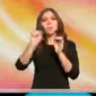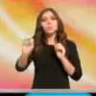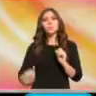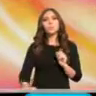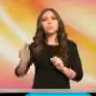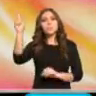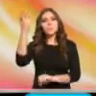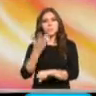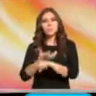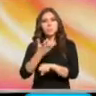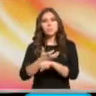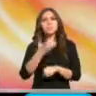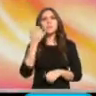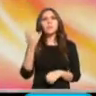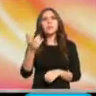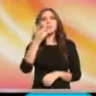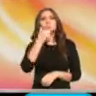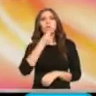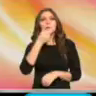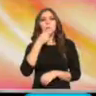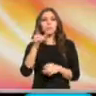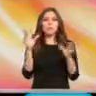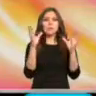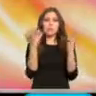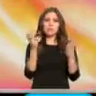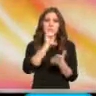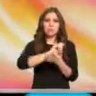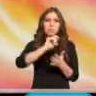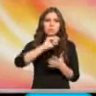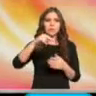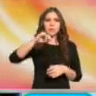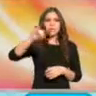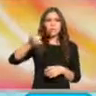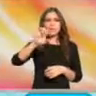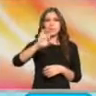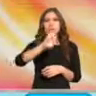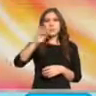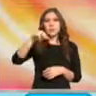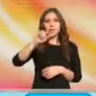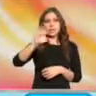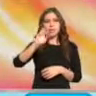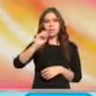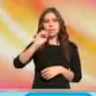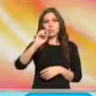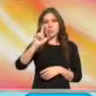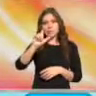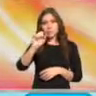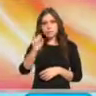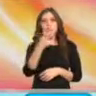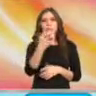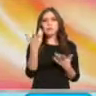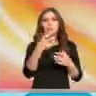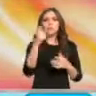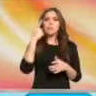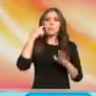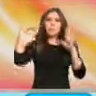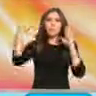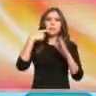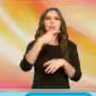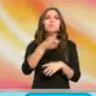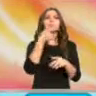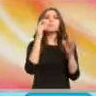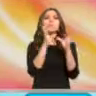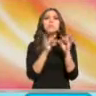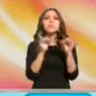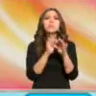de esta película, nos va a contar el proceso a través del cual este matrimonio consiguió que